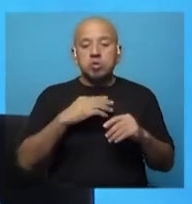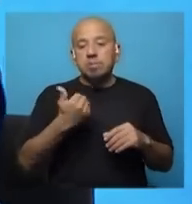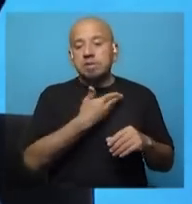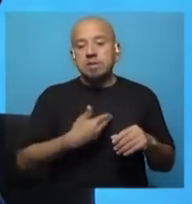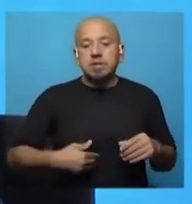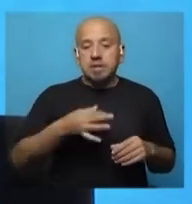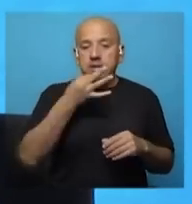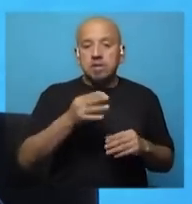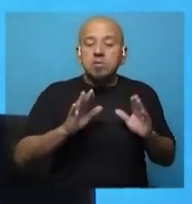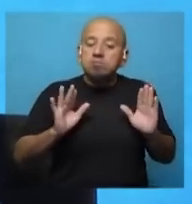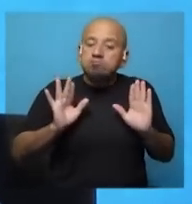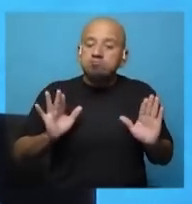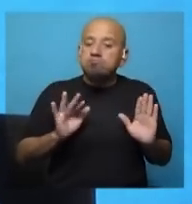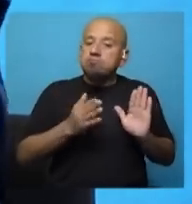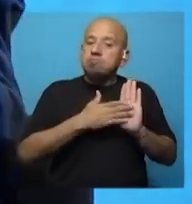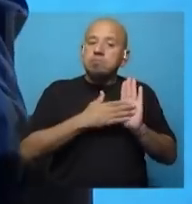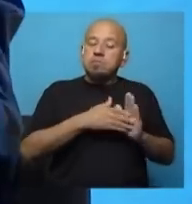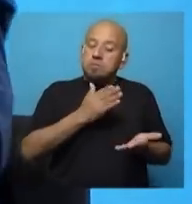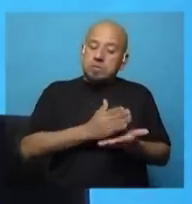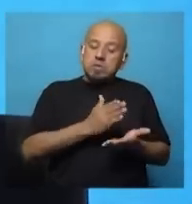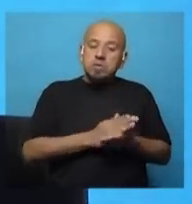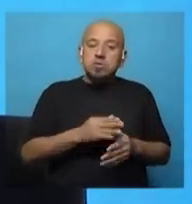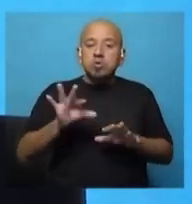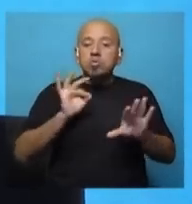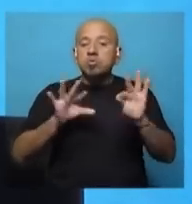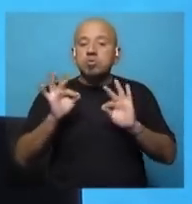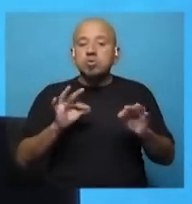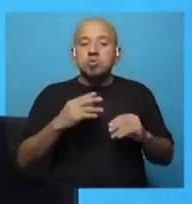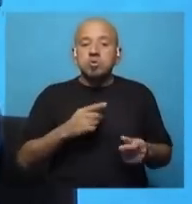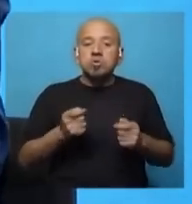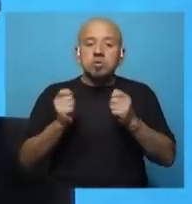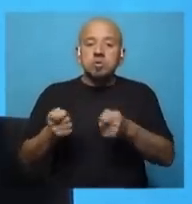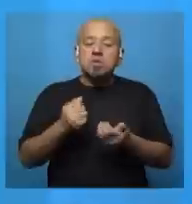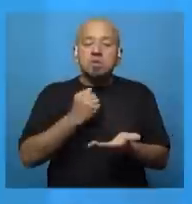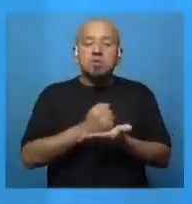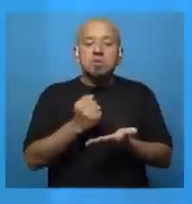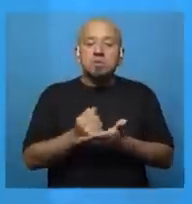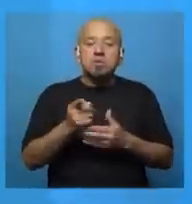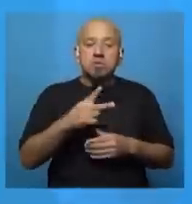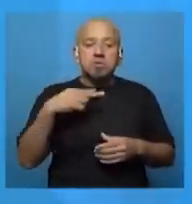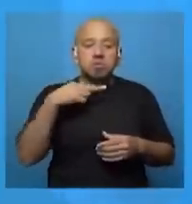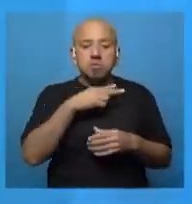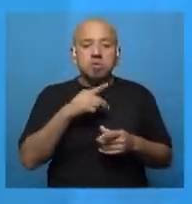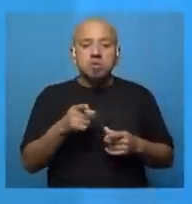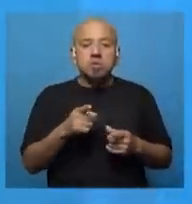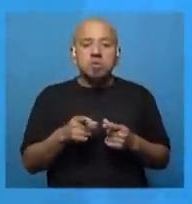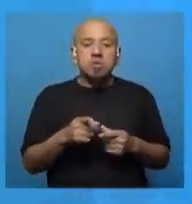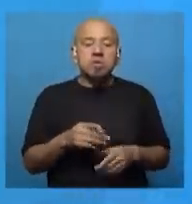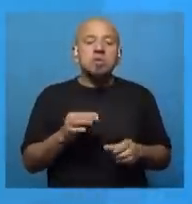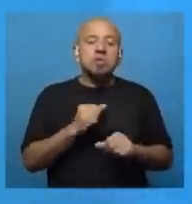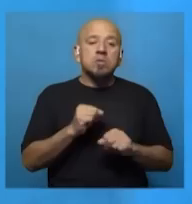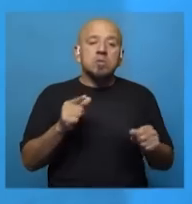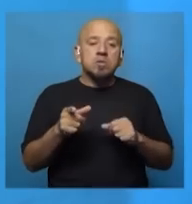dijo que ajustado derecho no le quedaba otra opción por más que no quisiera de entregarle el pasaporte eso es falso lo que se hizo puede